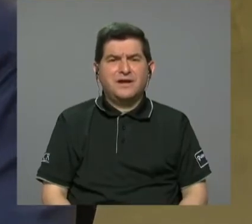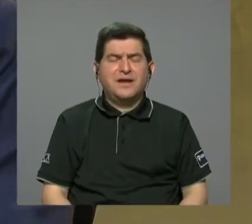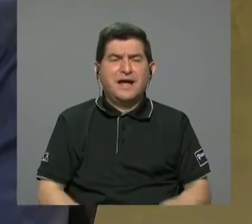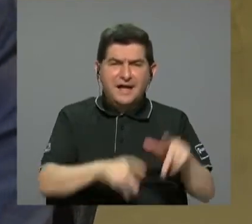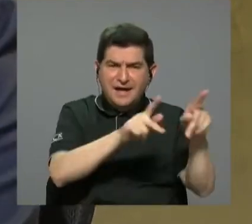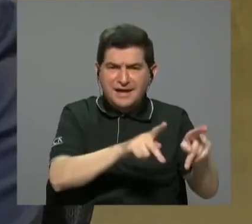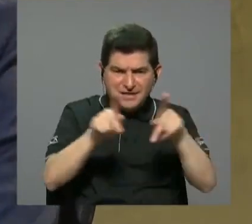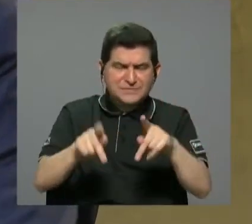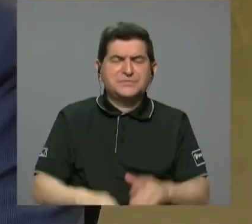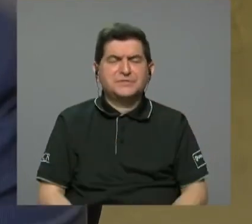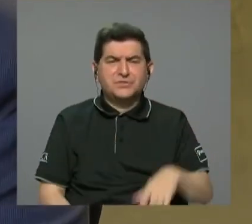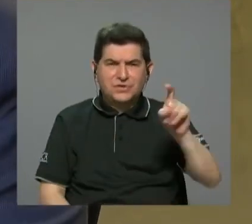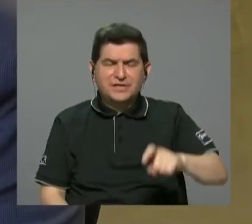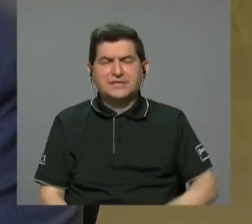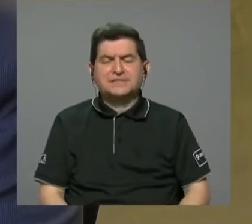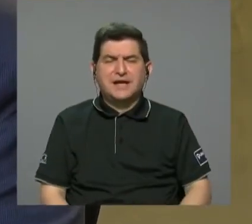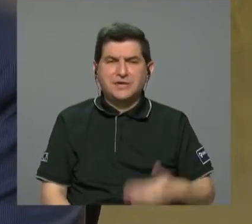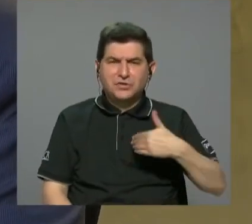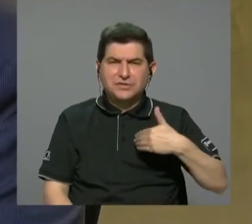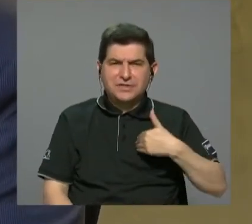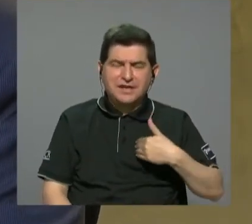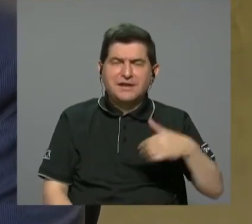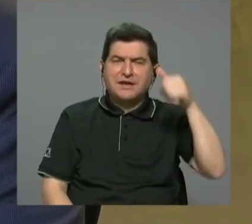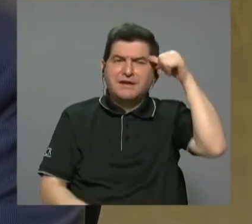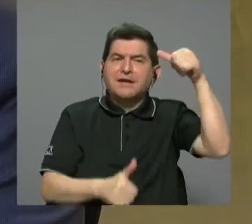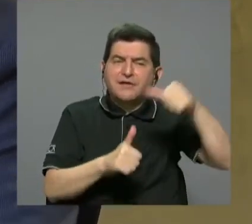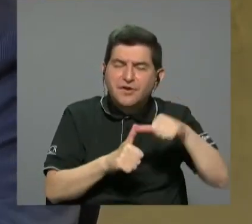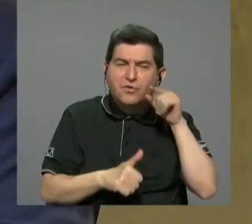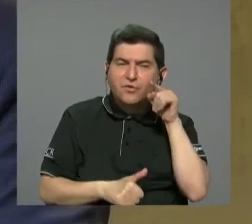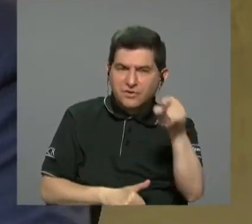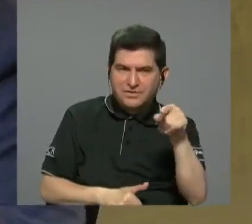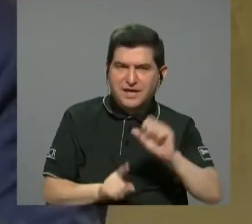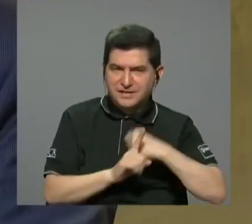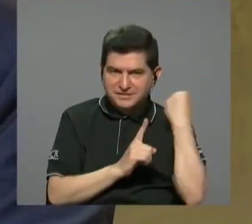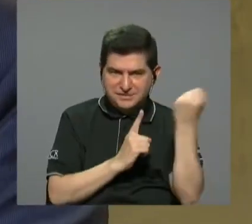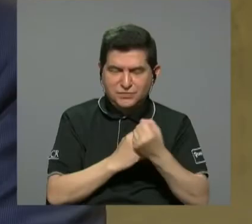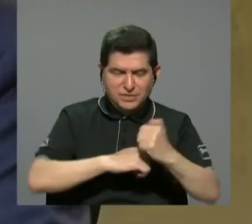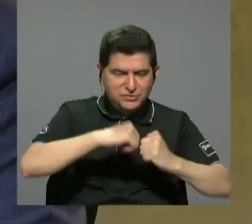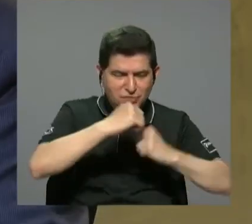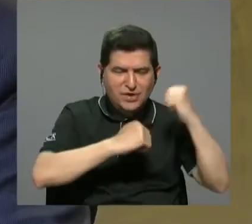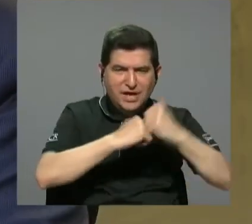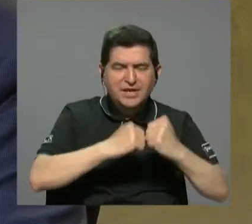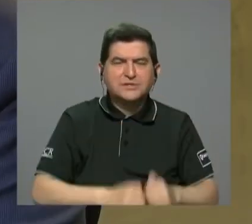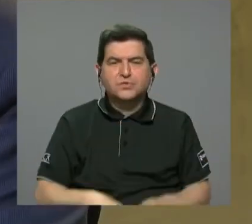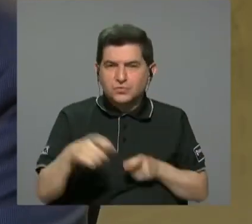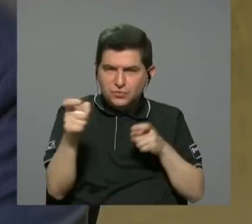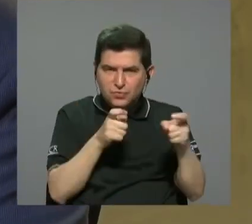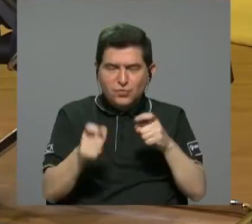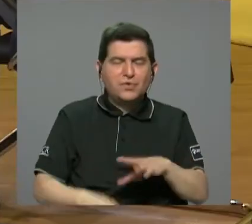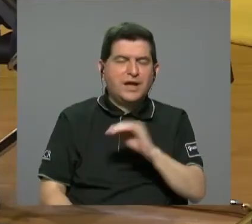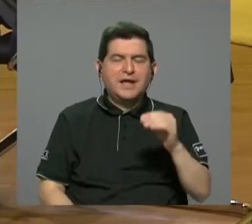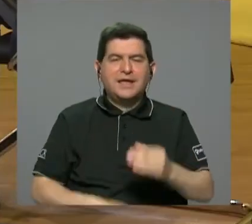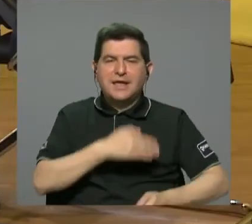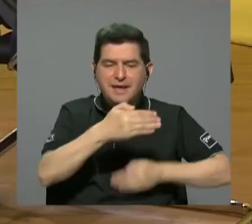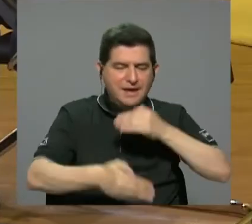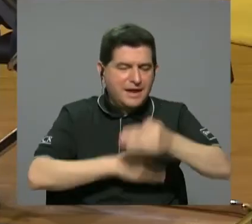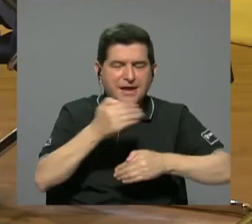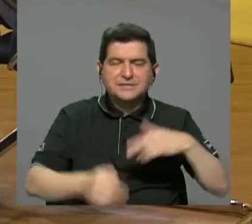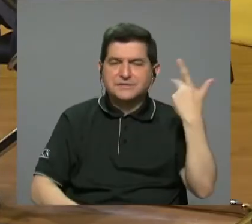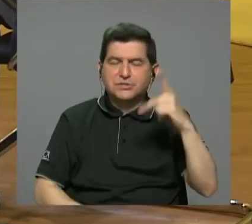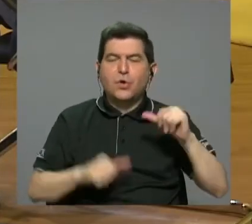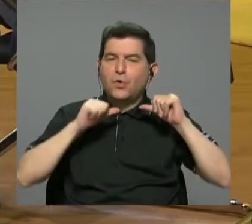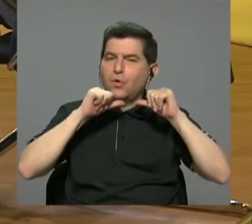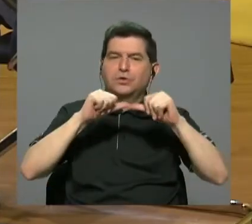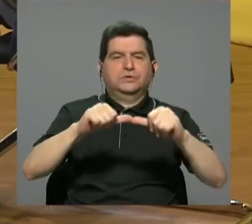financiero que tiene que tenerlo presente en su estructura de gobernanza y de gestión de riesgos